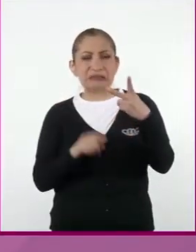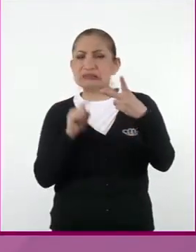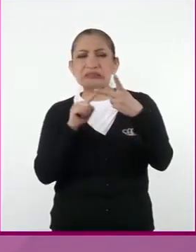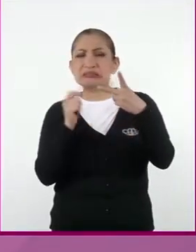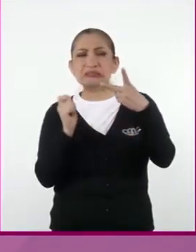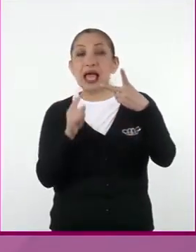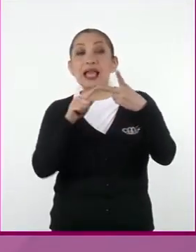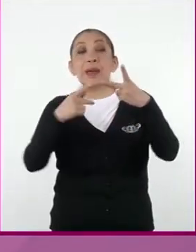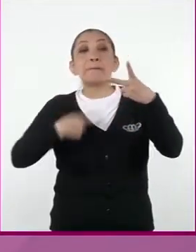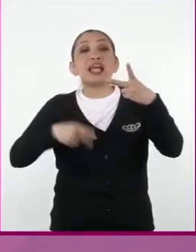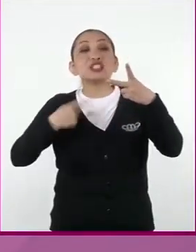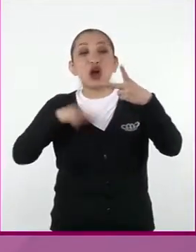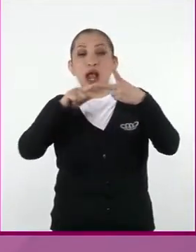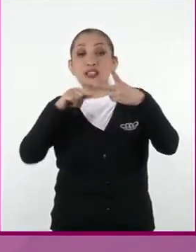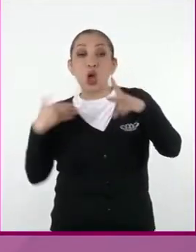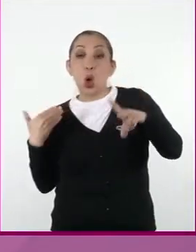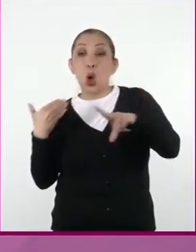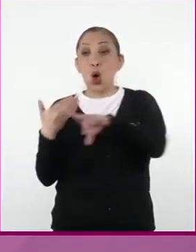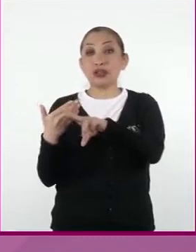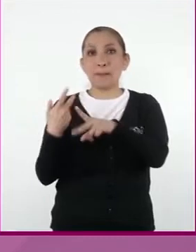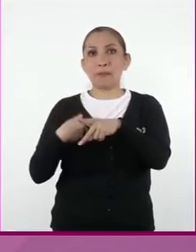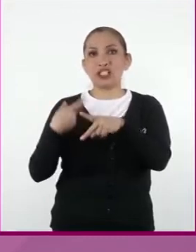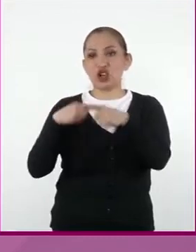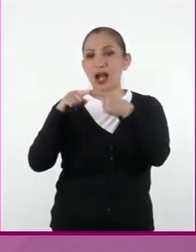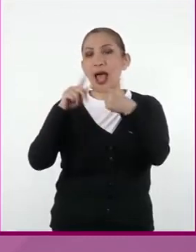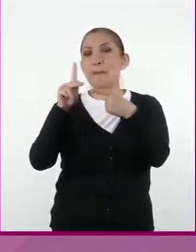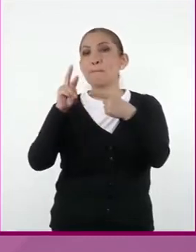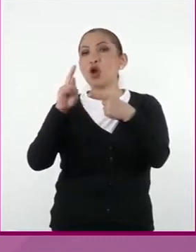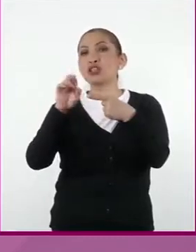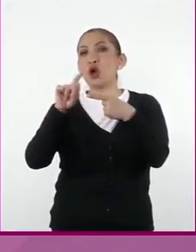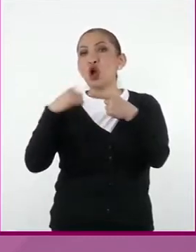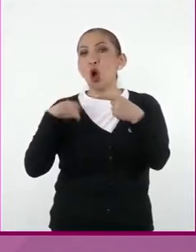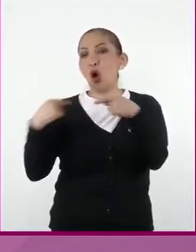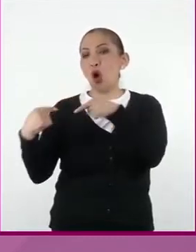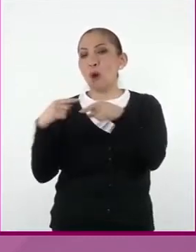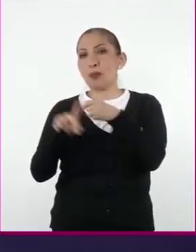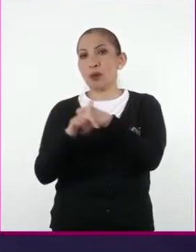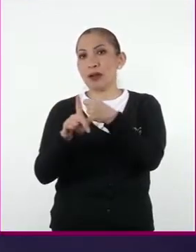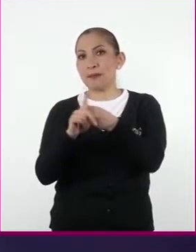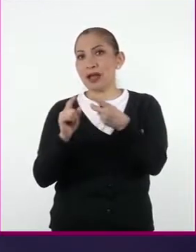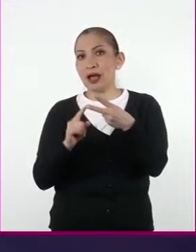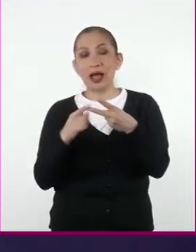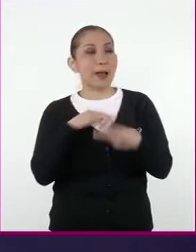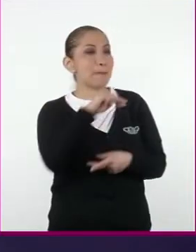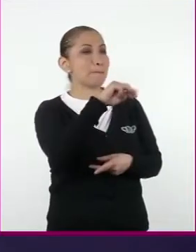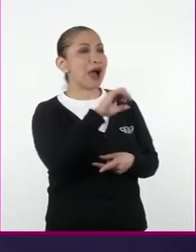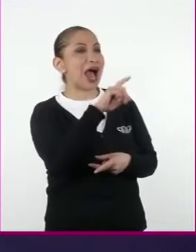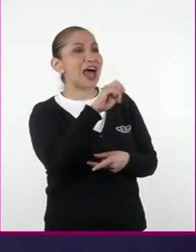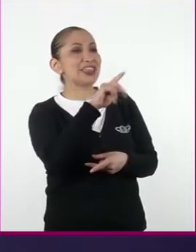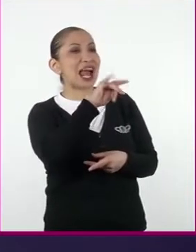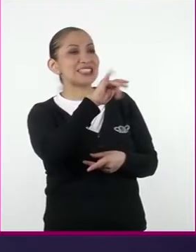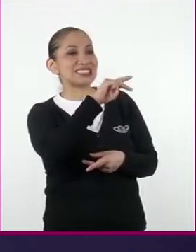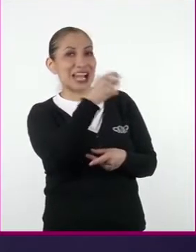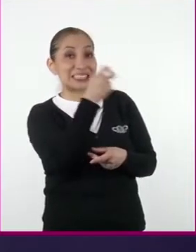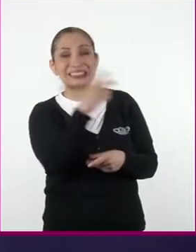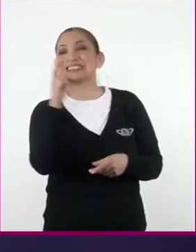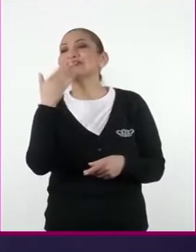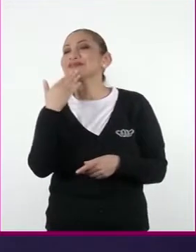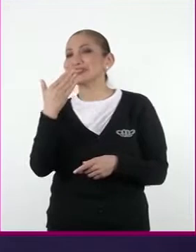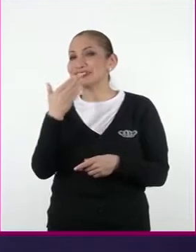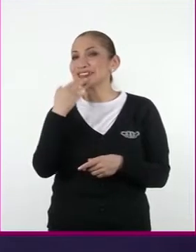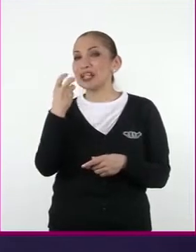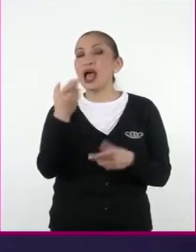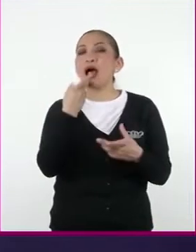antagonista es la persona que se opone al protagonista o está en conflicto con él o ella. La madrastra. Sí, muy bien.